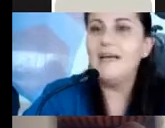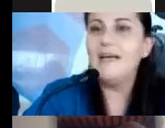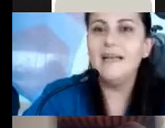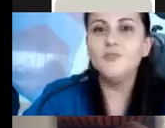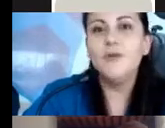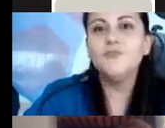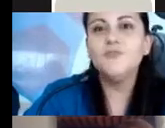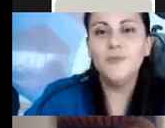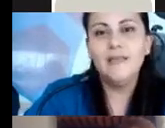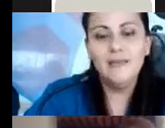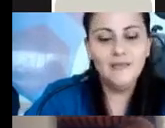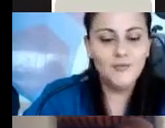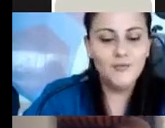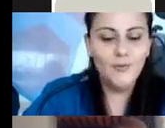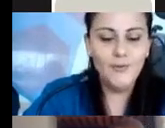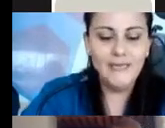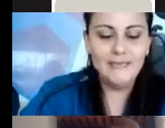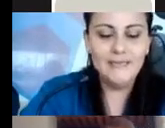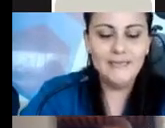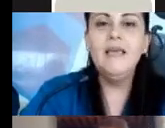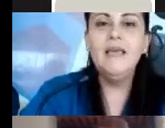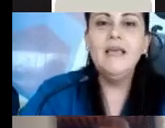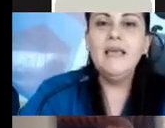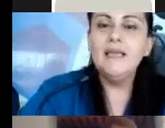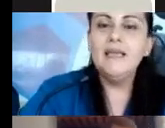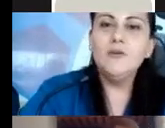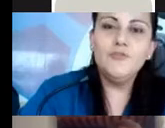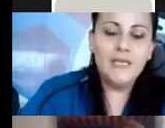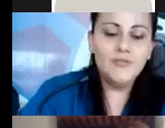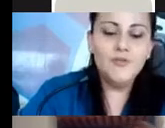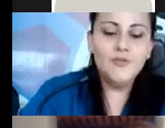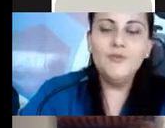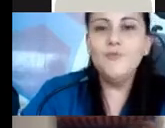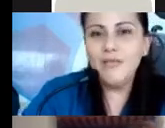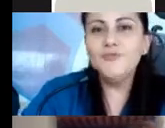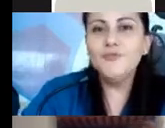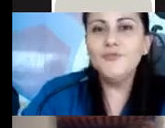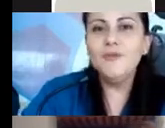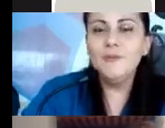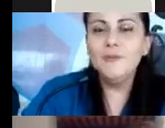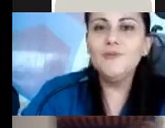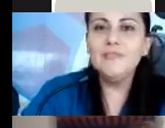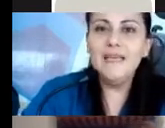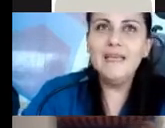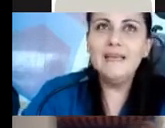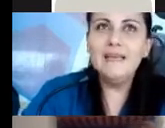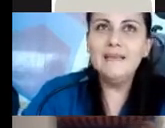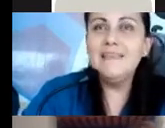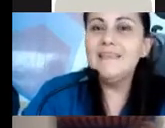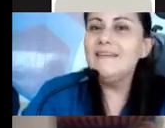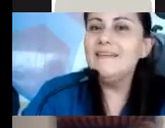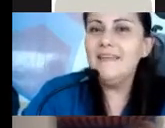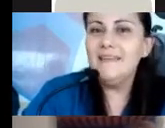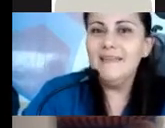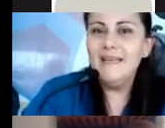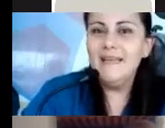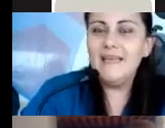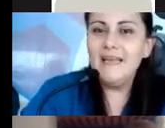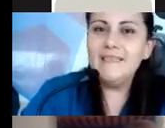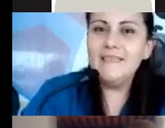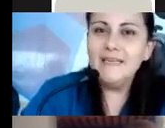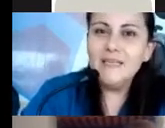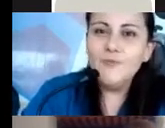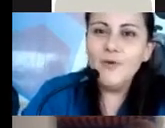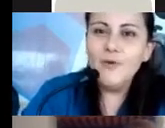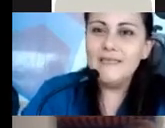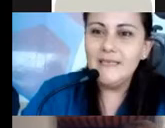al actuar sobre este. En el contexto nuestro debemos de discernir que